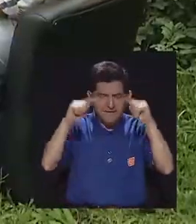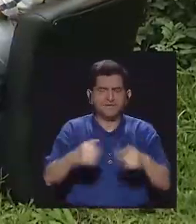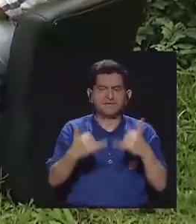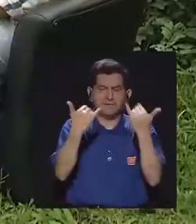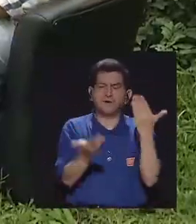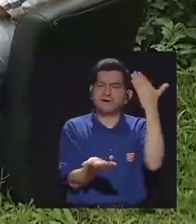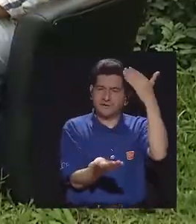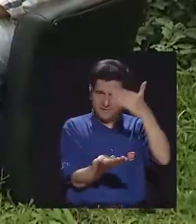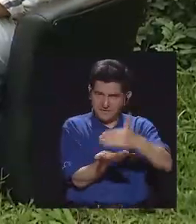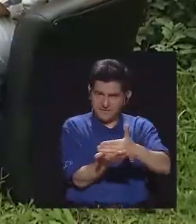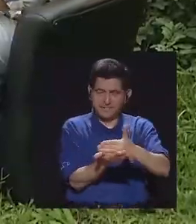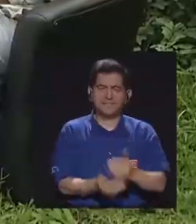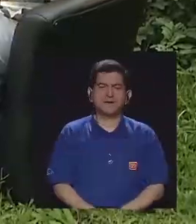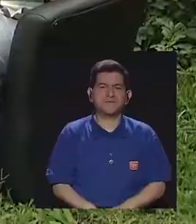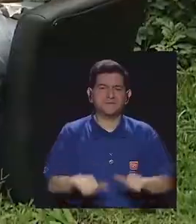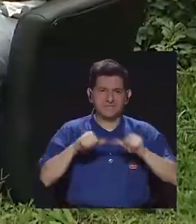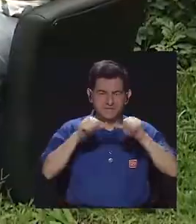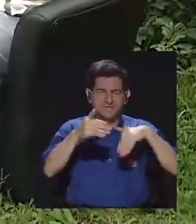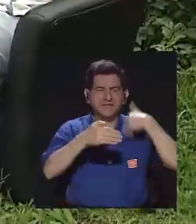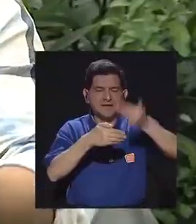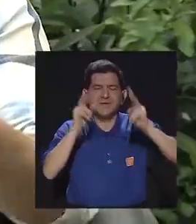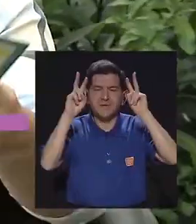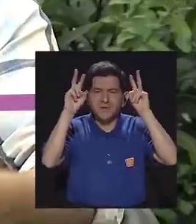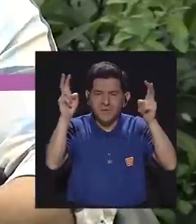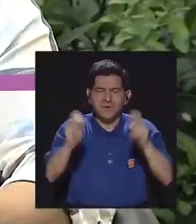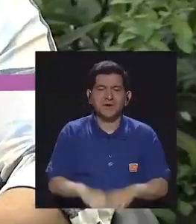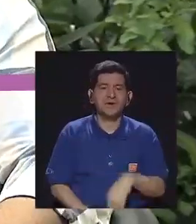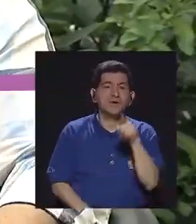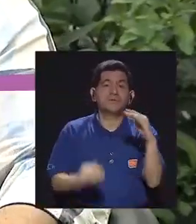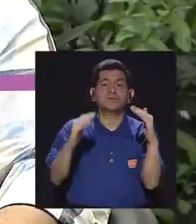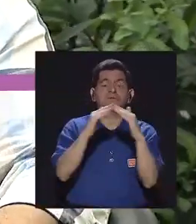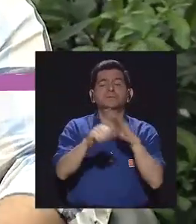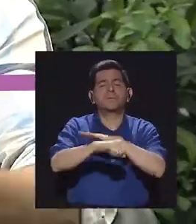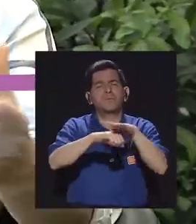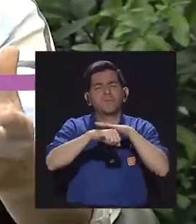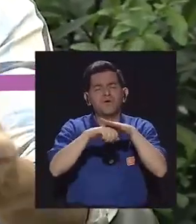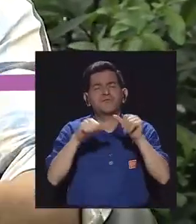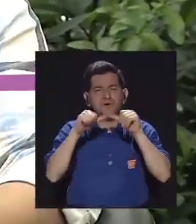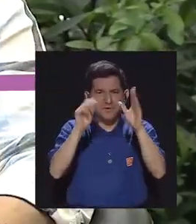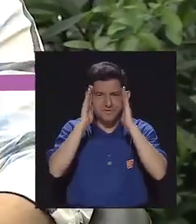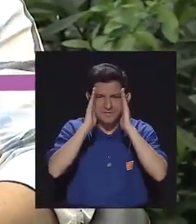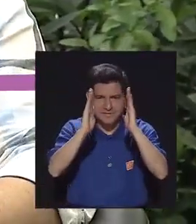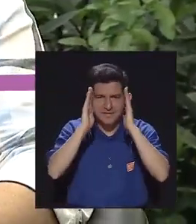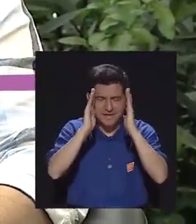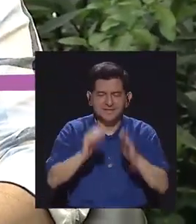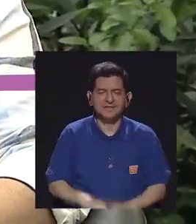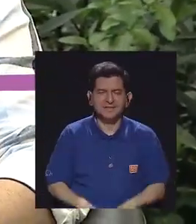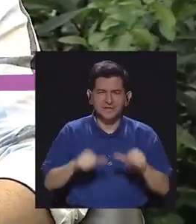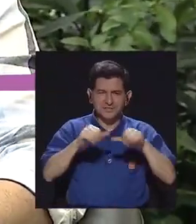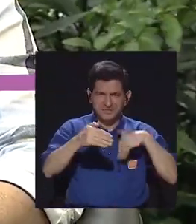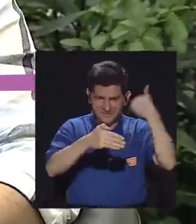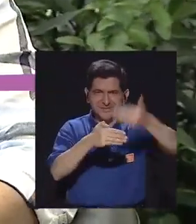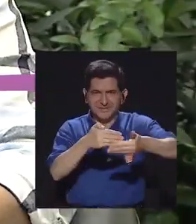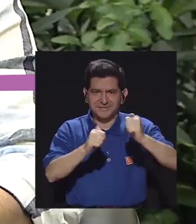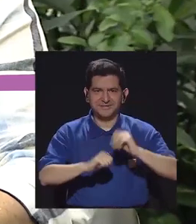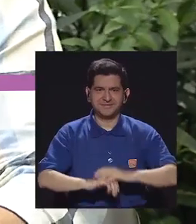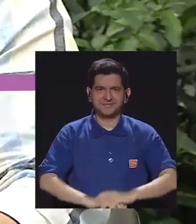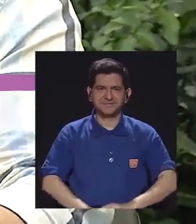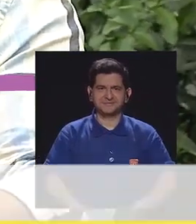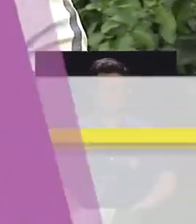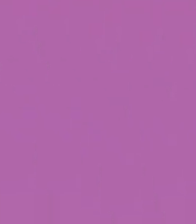una pausa en este momento para luego pues retomar el tema y en sus hogares, por favor, quédense con nosotros y ya casi